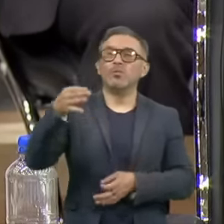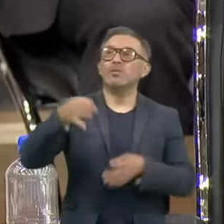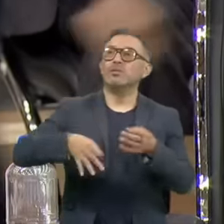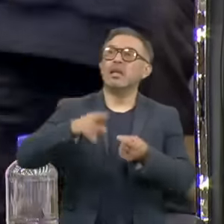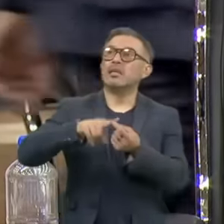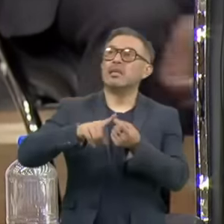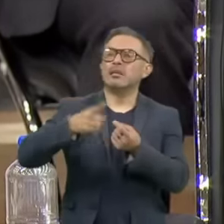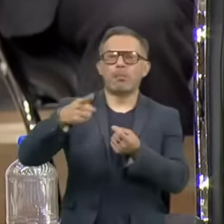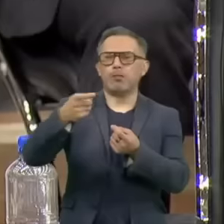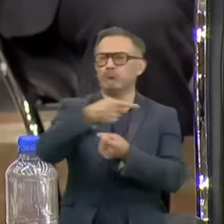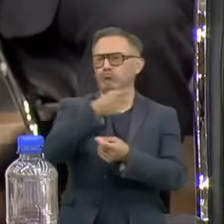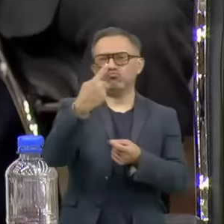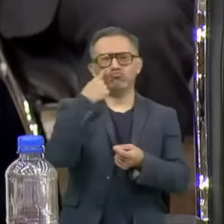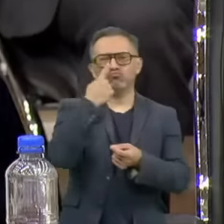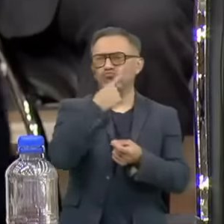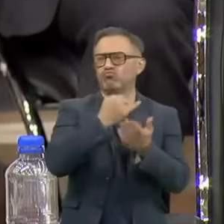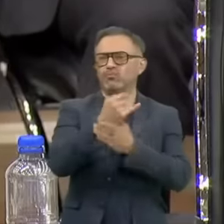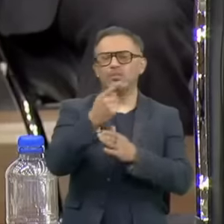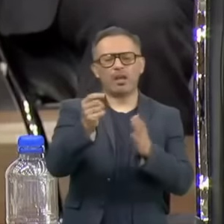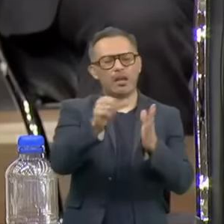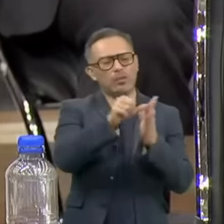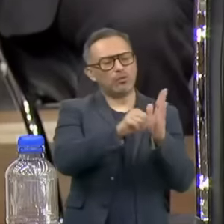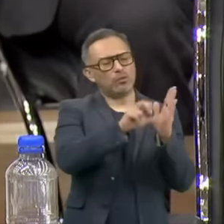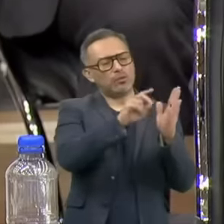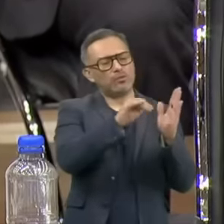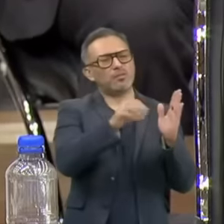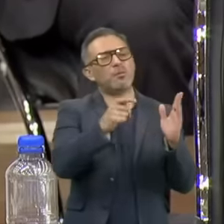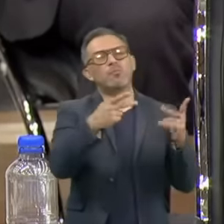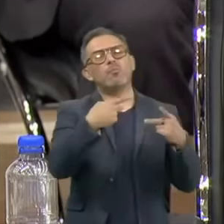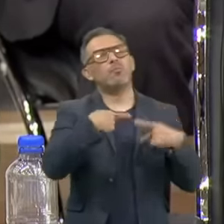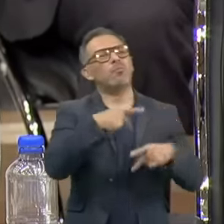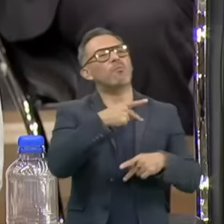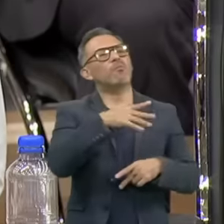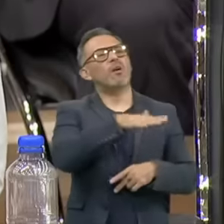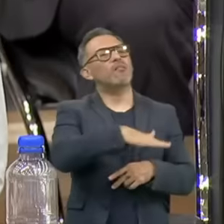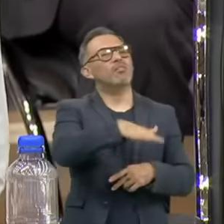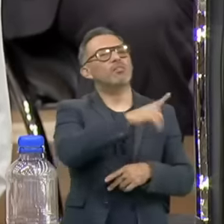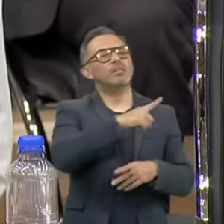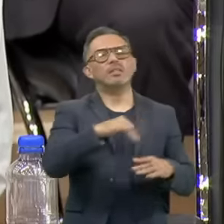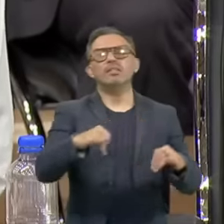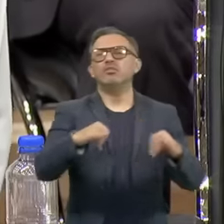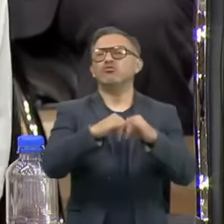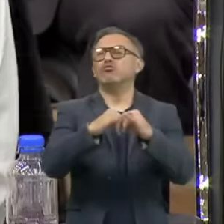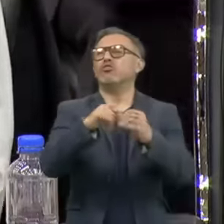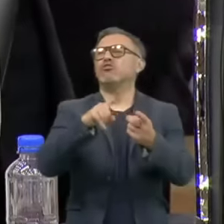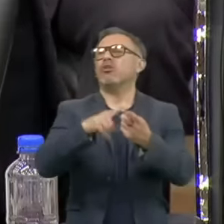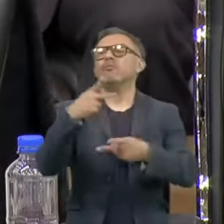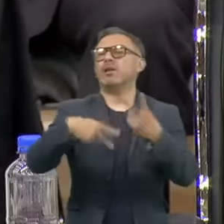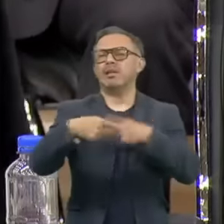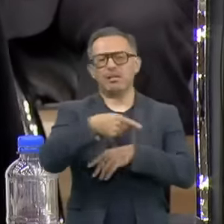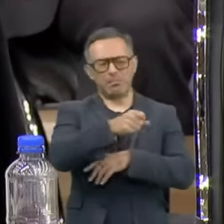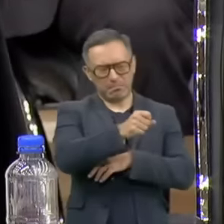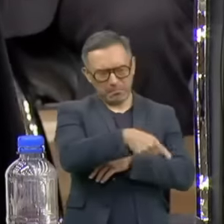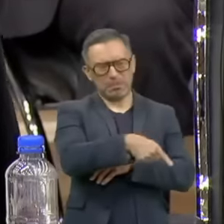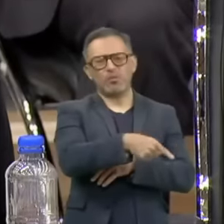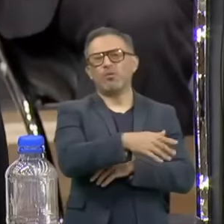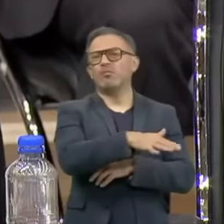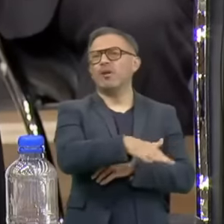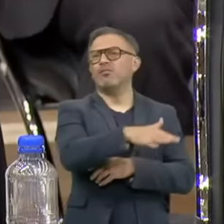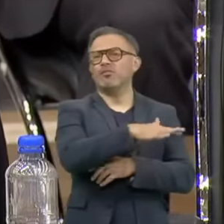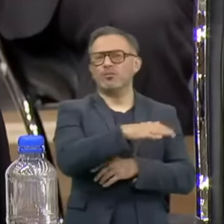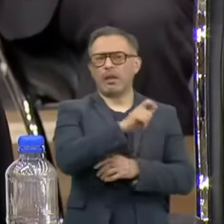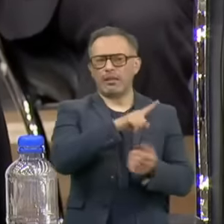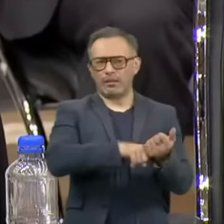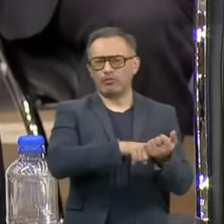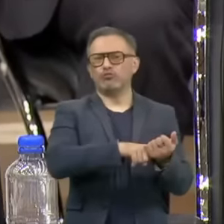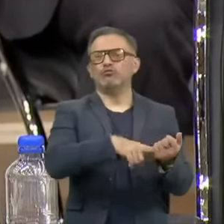el artículo 39 que dice que la soberanía radica en el pueblo y que todas las instituciones dimanan de este y que por lo tanto es su